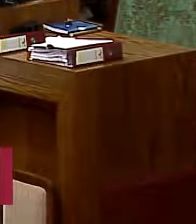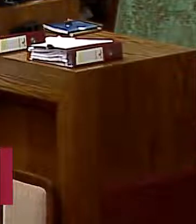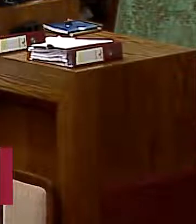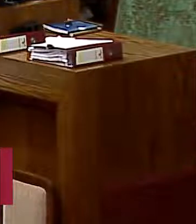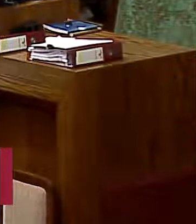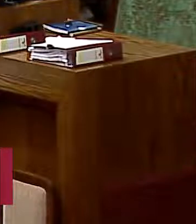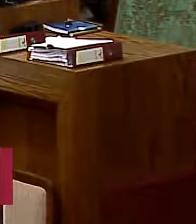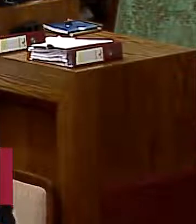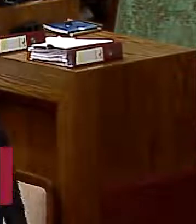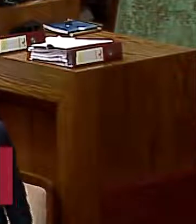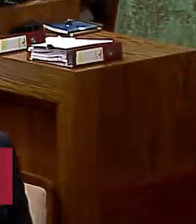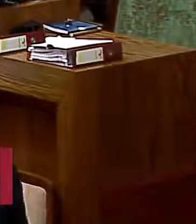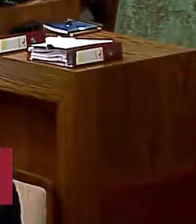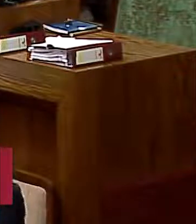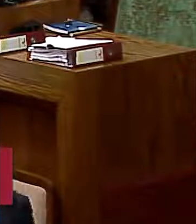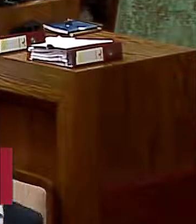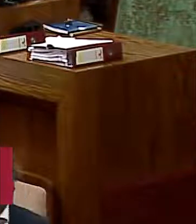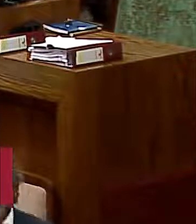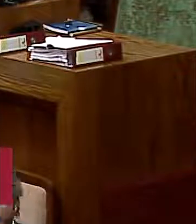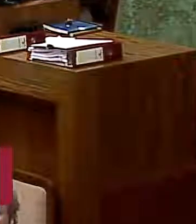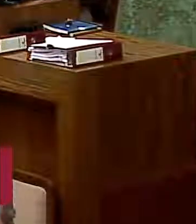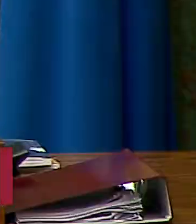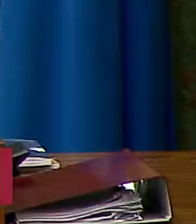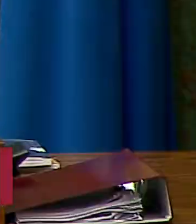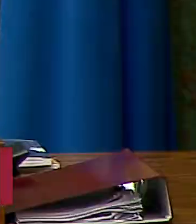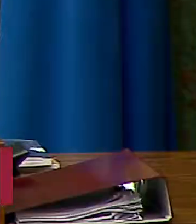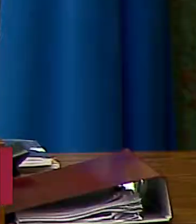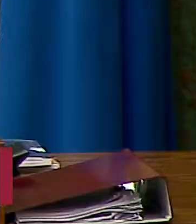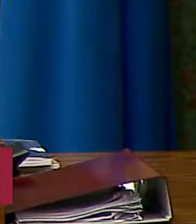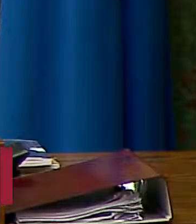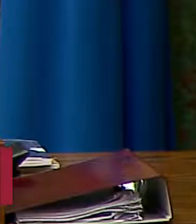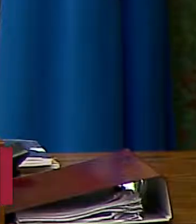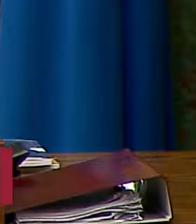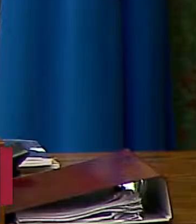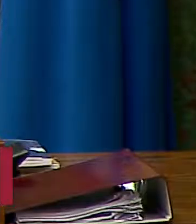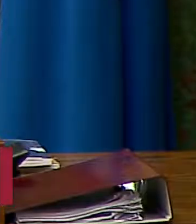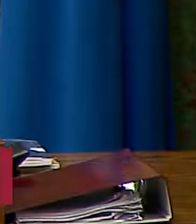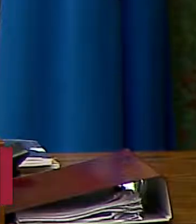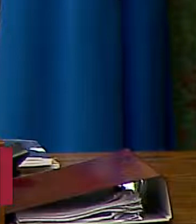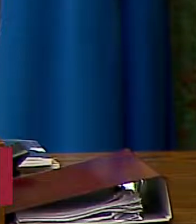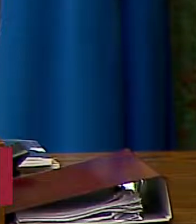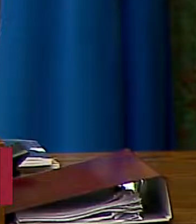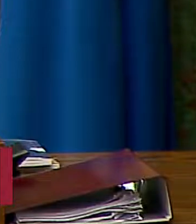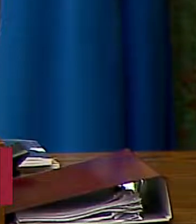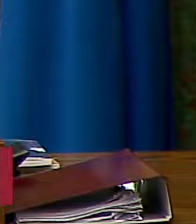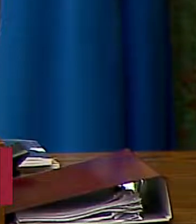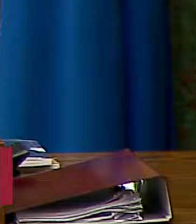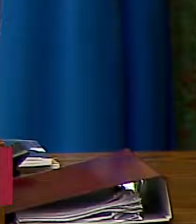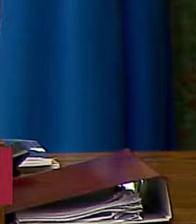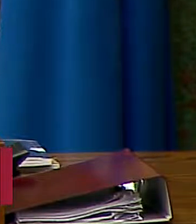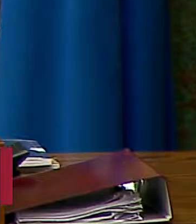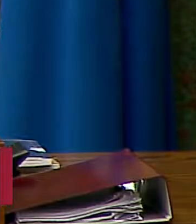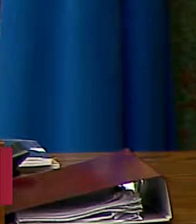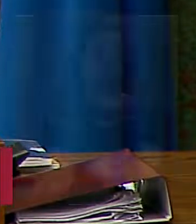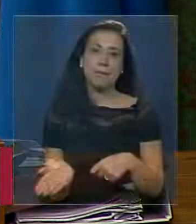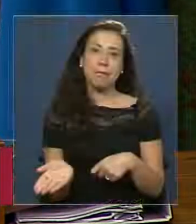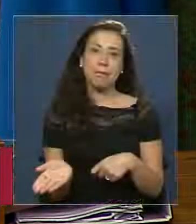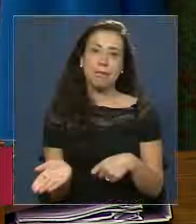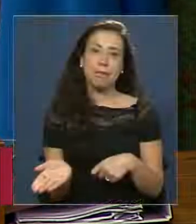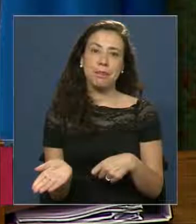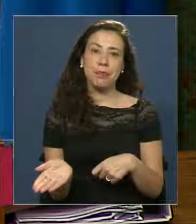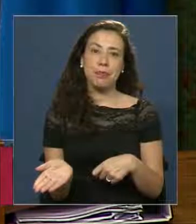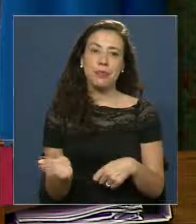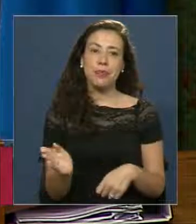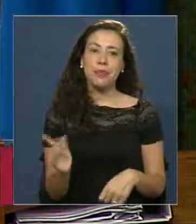favor. La propuesta de resolución número 664, señor presidente, es firmada por la diputada